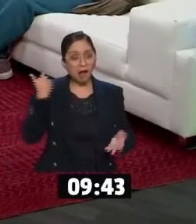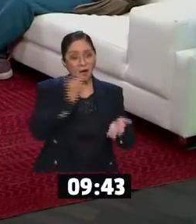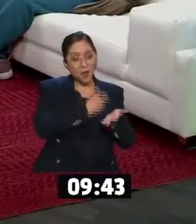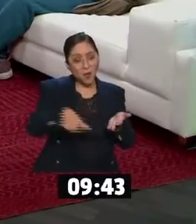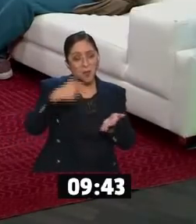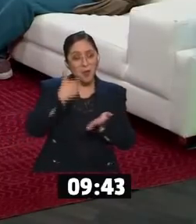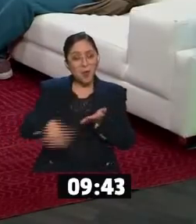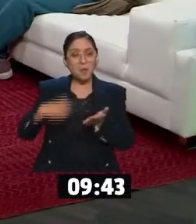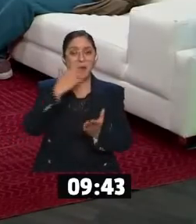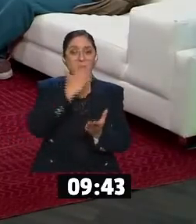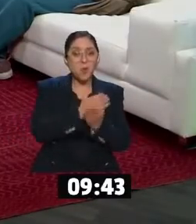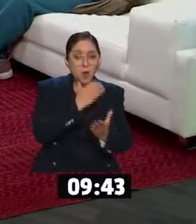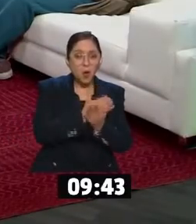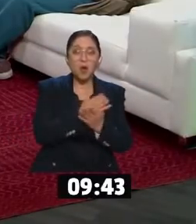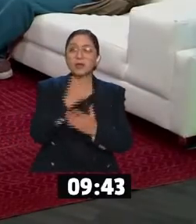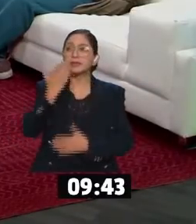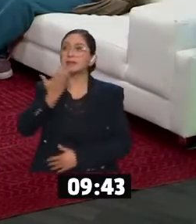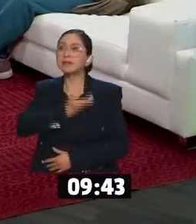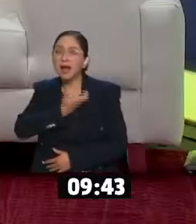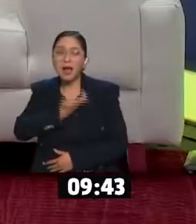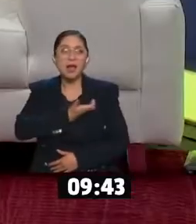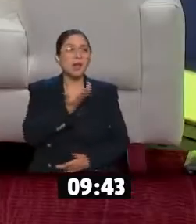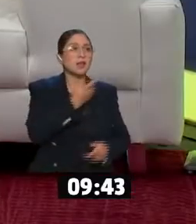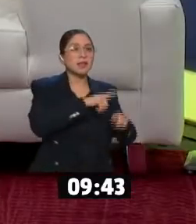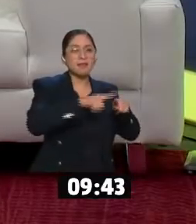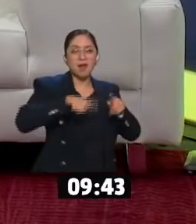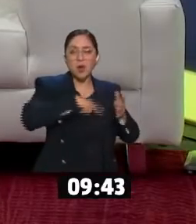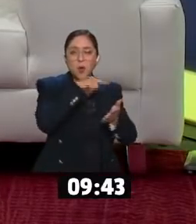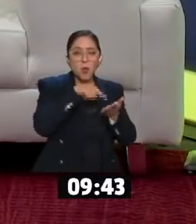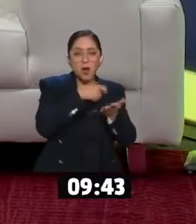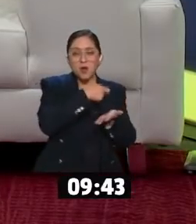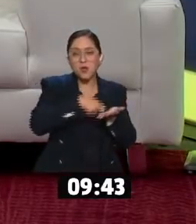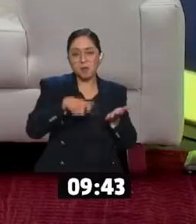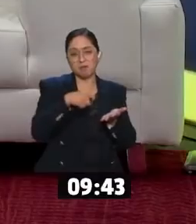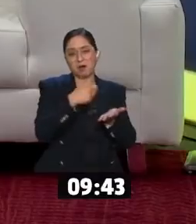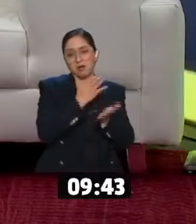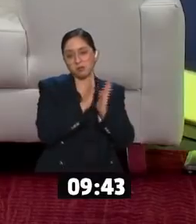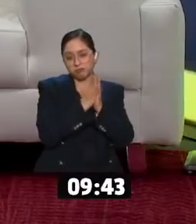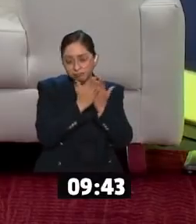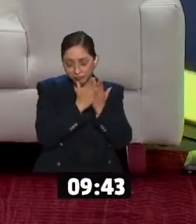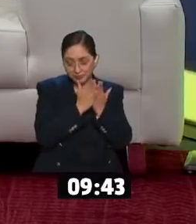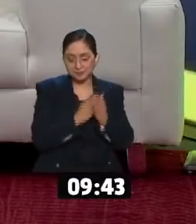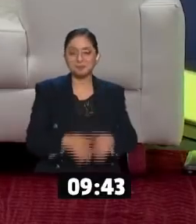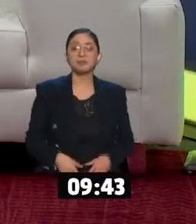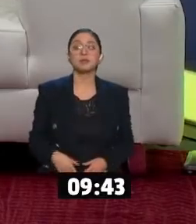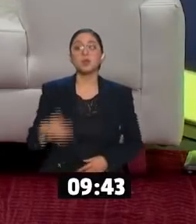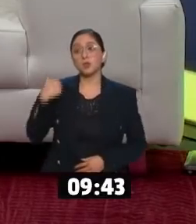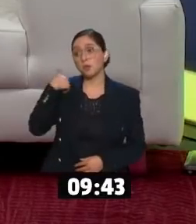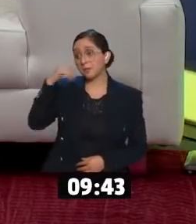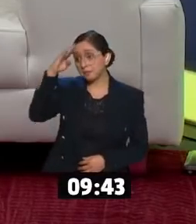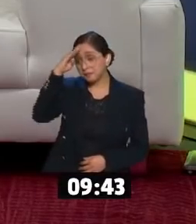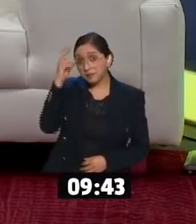el centro. En y todos todo lados. esto, ¿no? Ahora, obviamente, mira, yo creo que eso es una gran noticia.